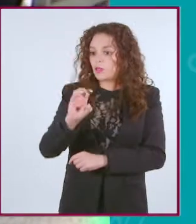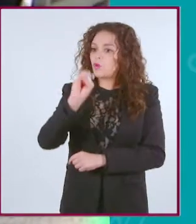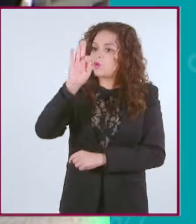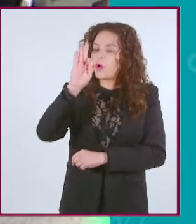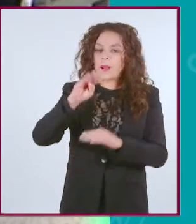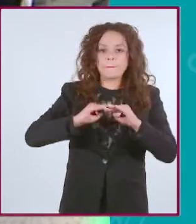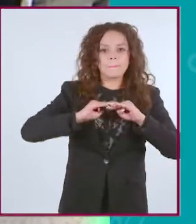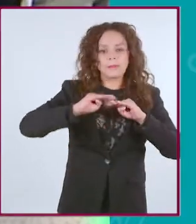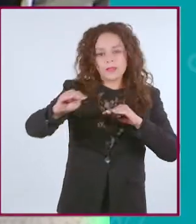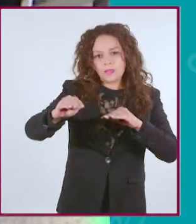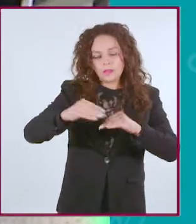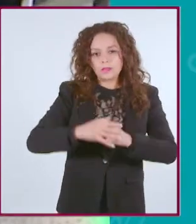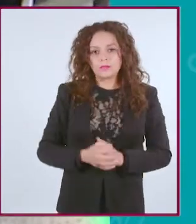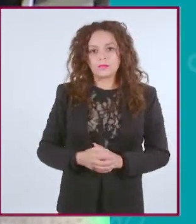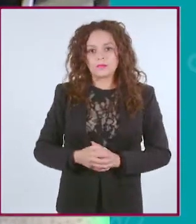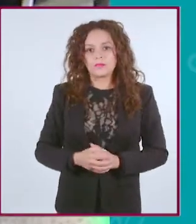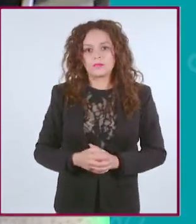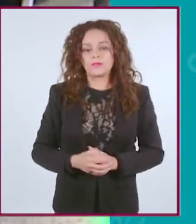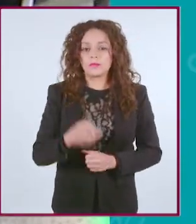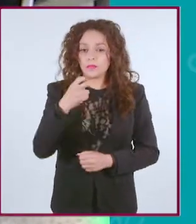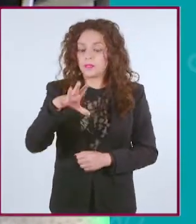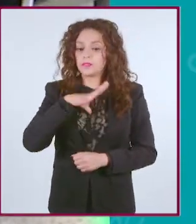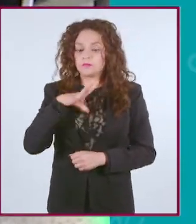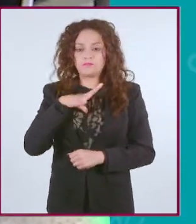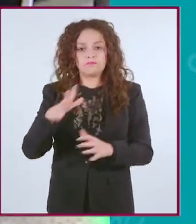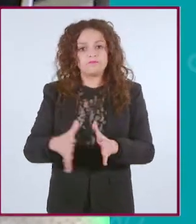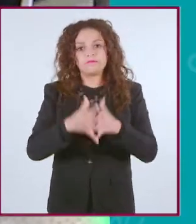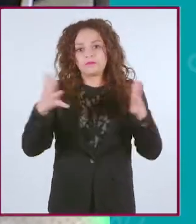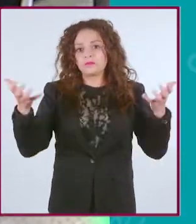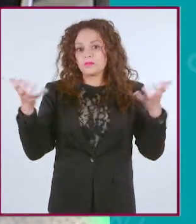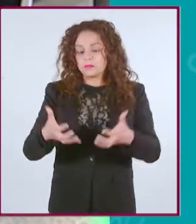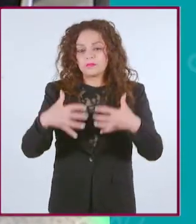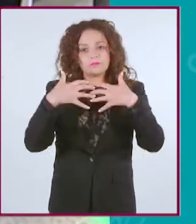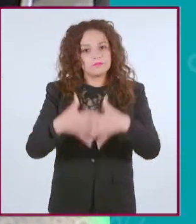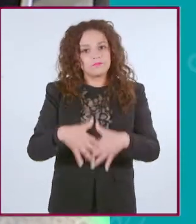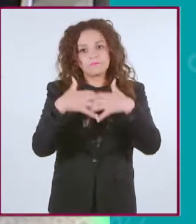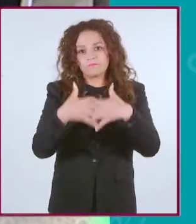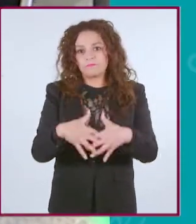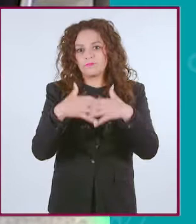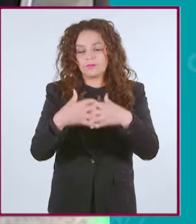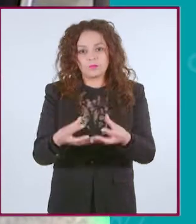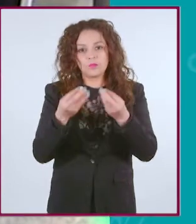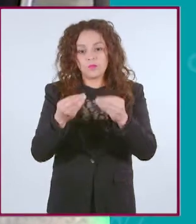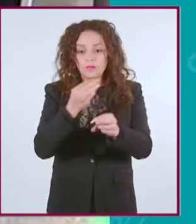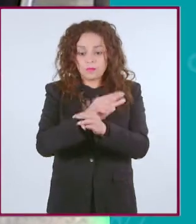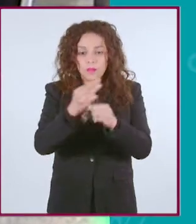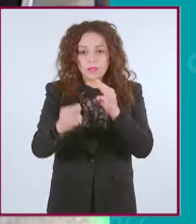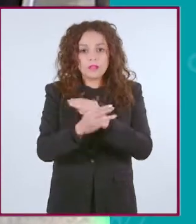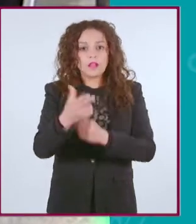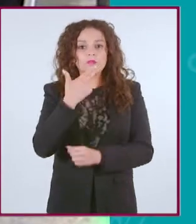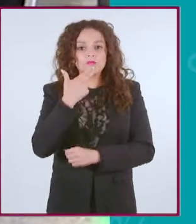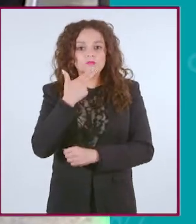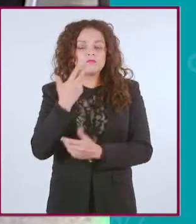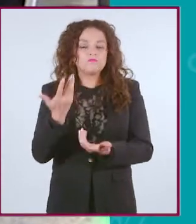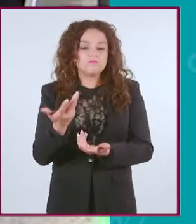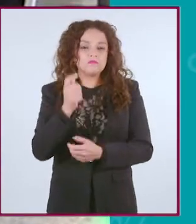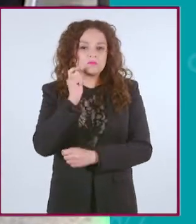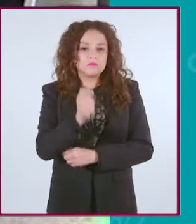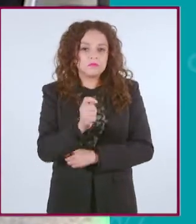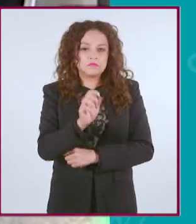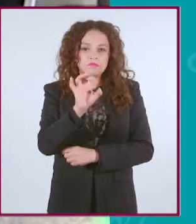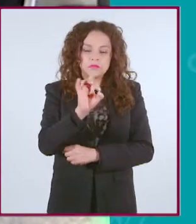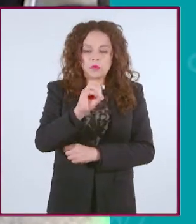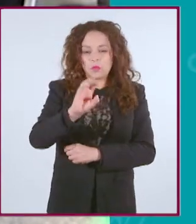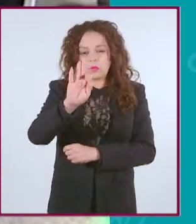40 metros, en donde se trabajan producciones amplias, donde se trabajan materiales que pueden ir corriendo a